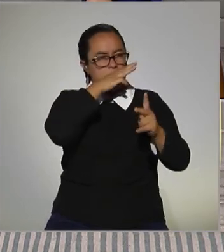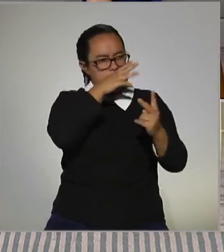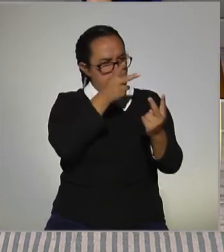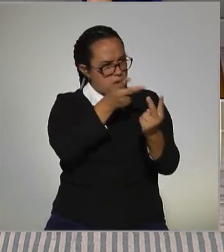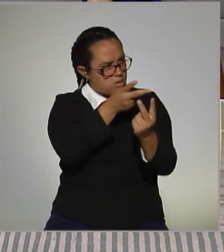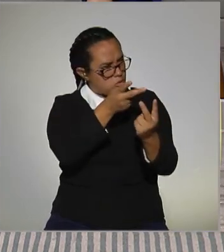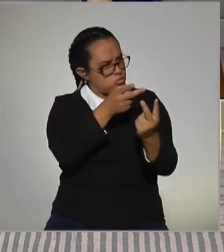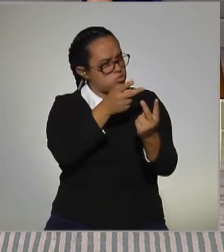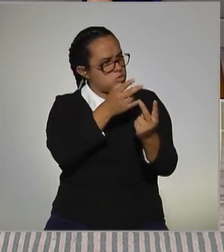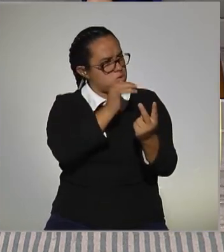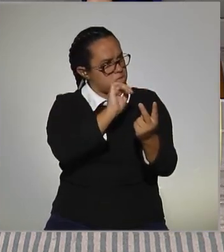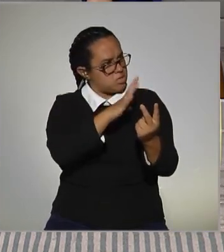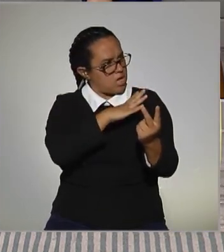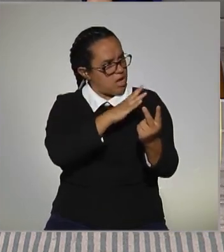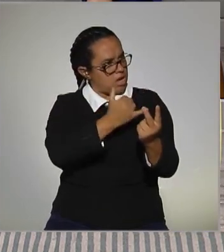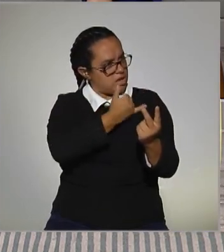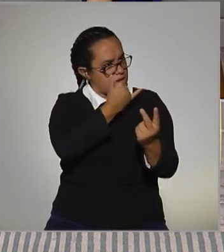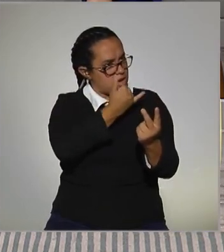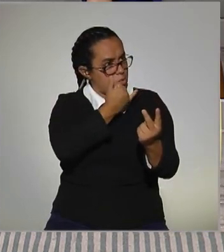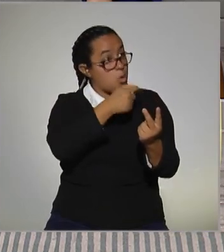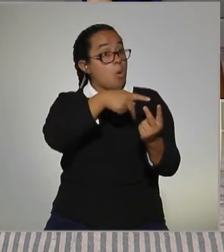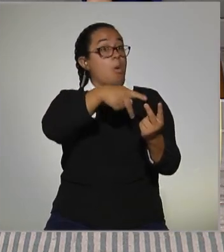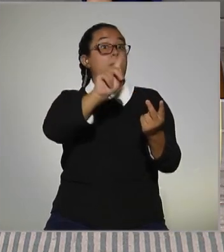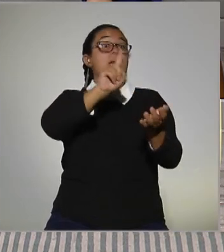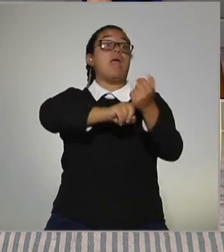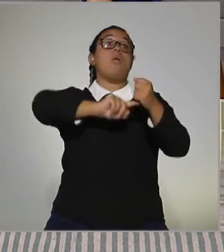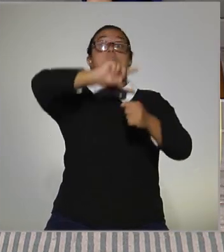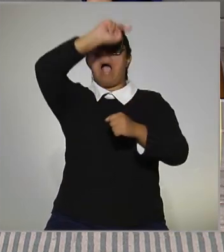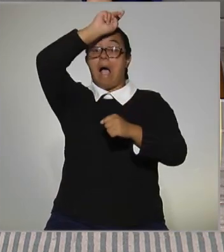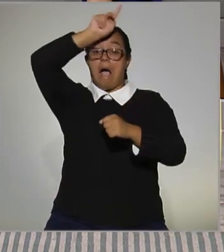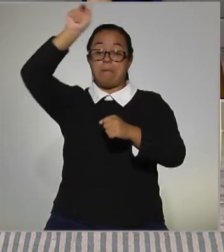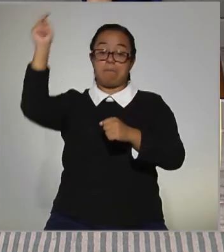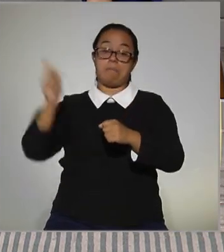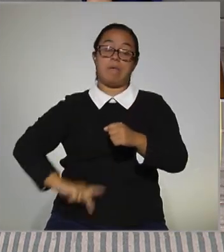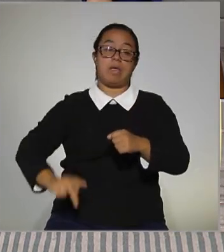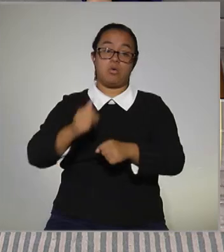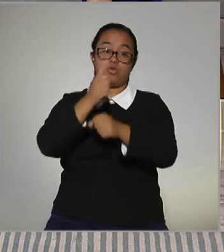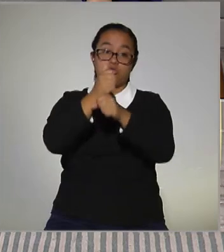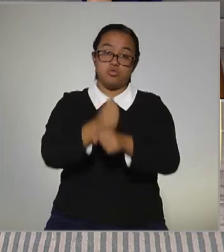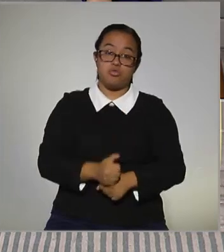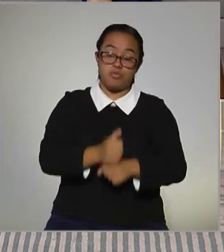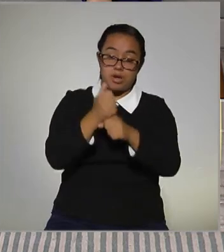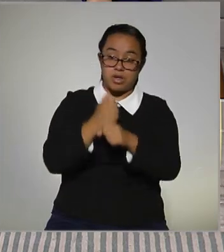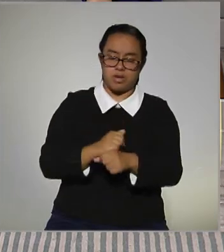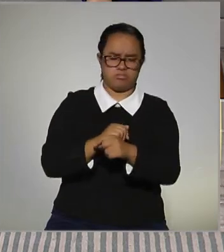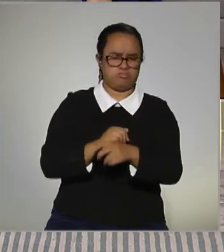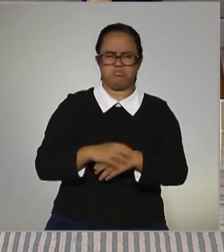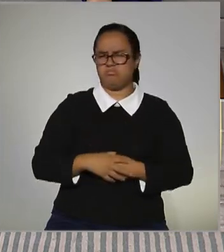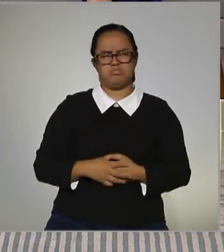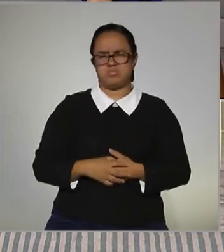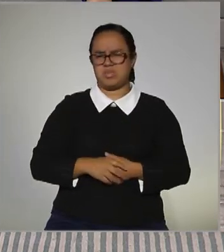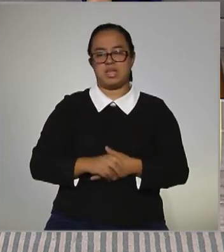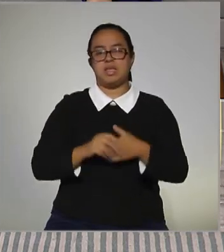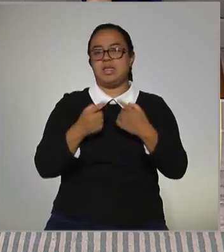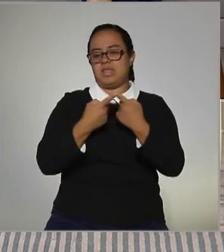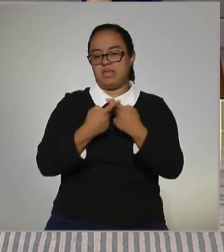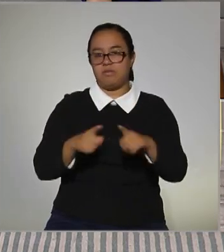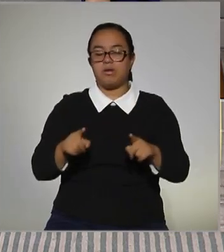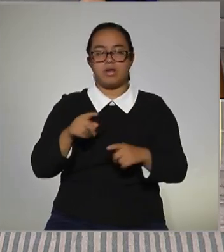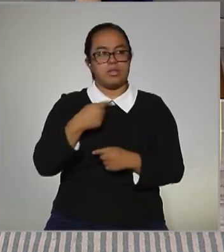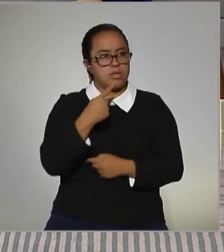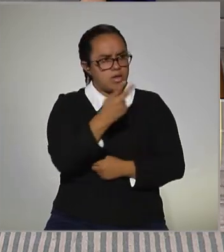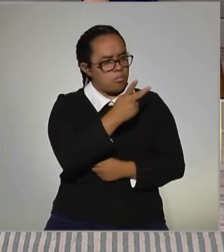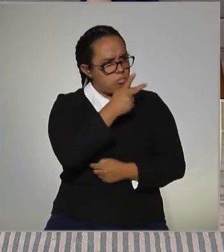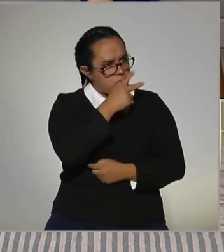es capaz de equivocarse, pero no es algo catastrófico. No es algo que vaya a caer esa imagen, muy por el contrario, la puede